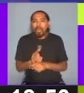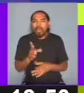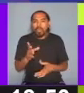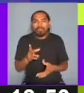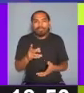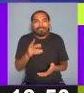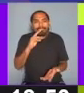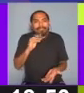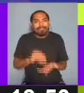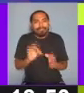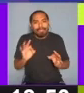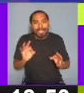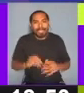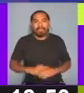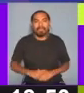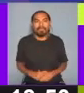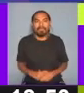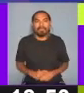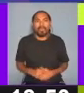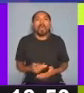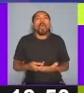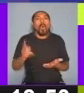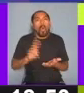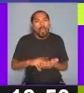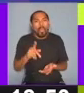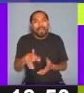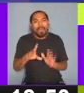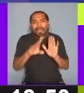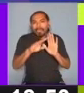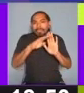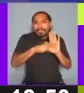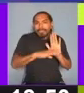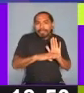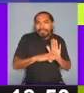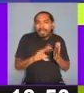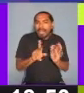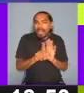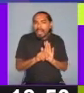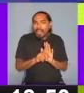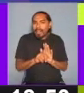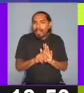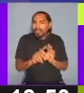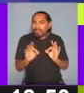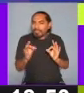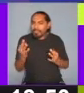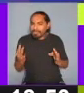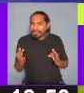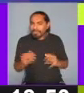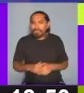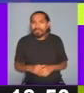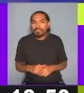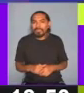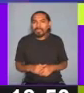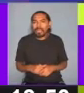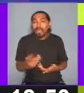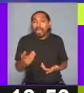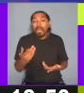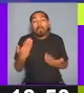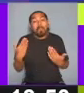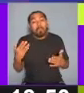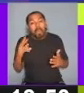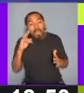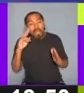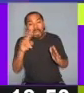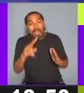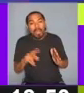a la ruta. Entonces, lo que se hace es, si vos te fijás en esa resolución, habla de establecer un pago a cuenta, pero en el